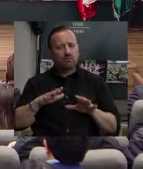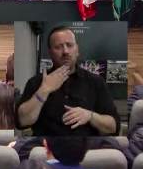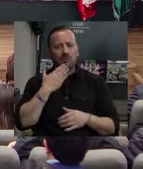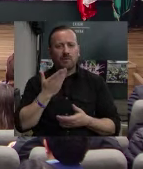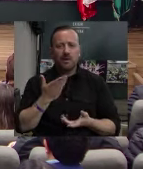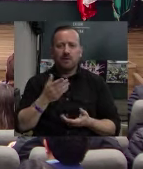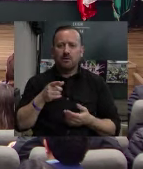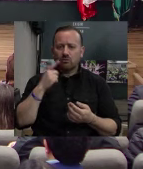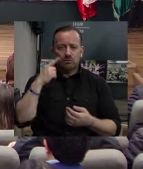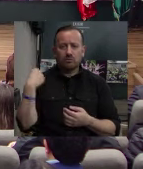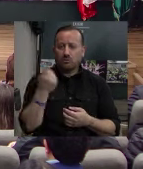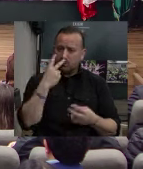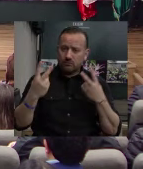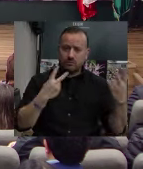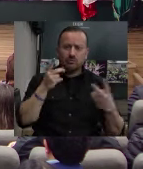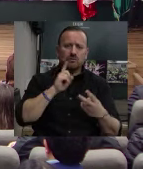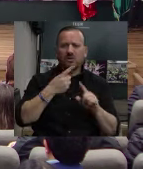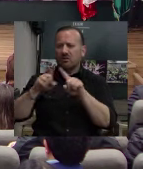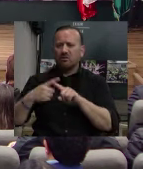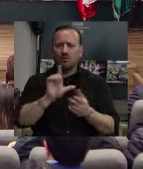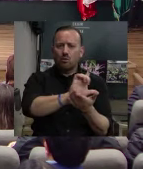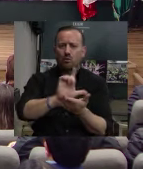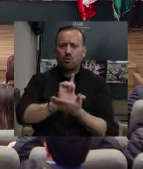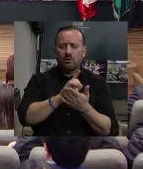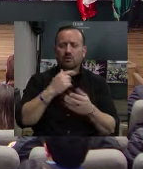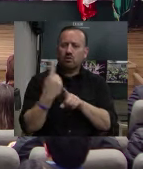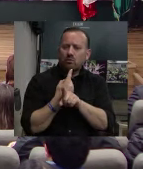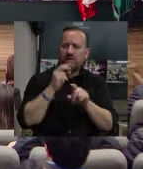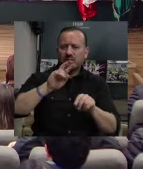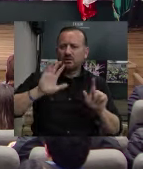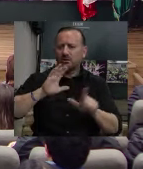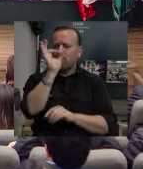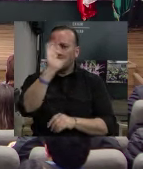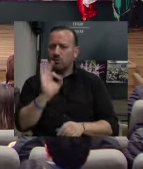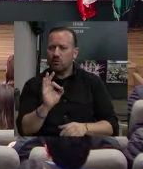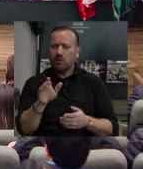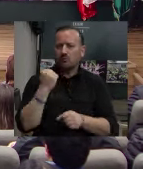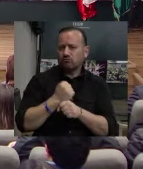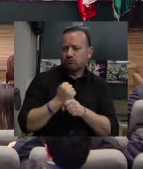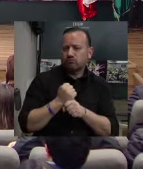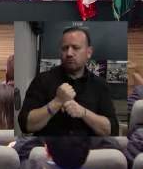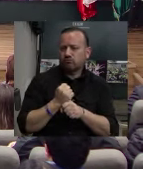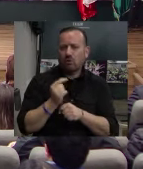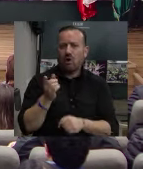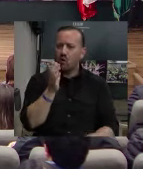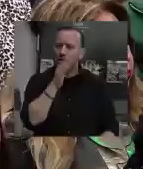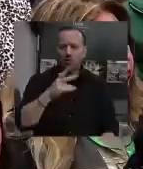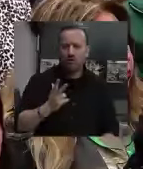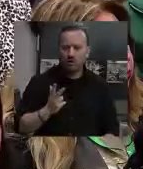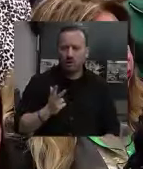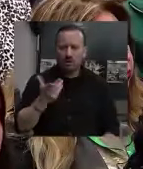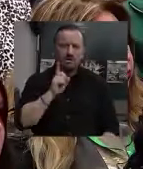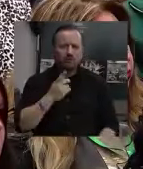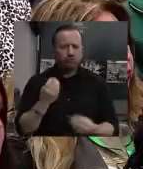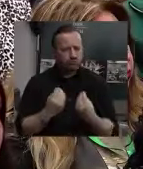vemos como tenemos numerosos sectores donde se habla de un 27 por de de empleo informal cierto donde hay una cantidad